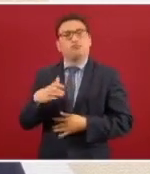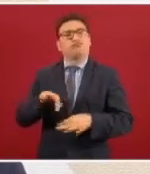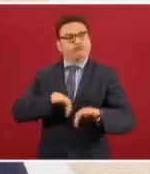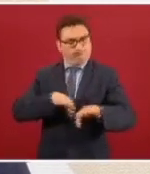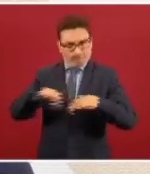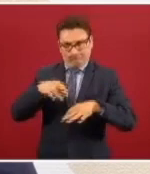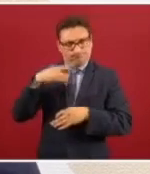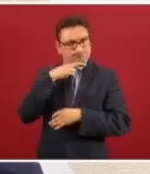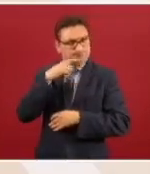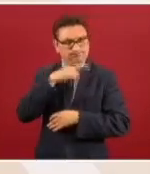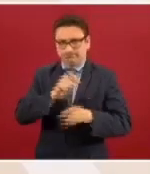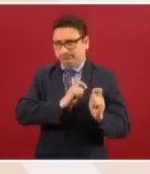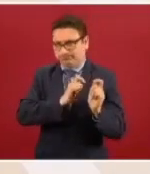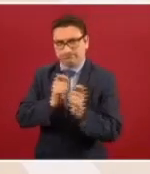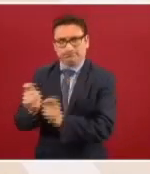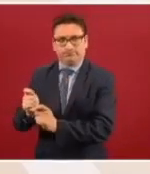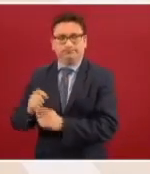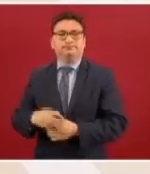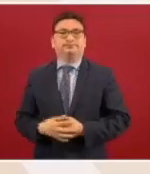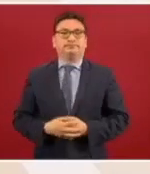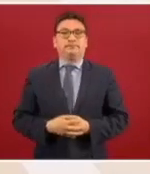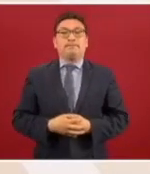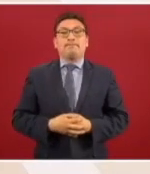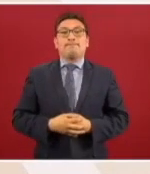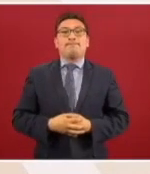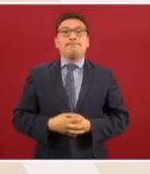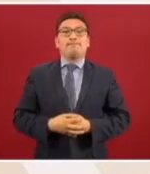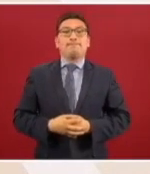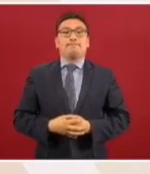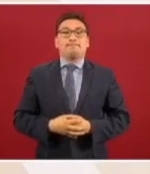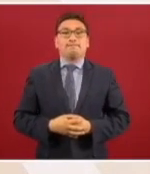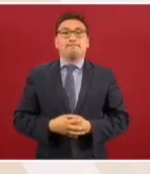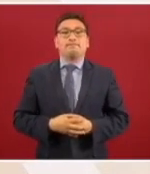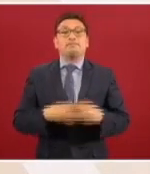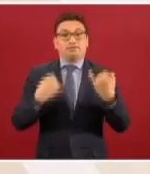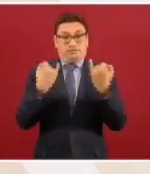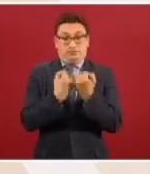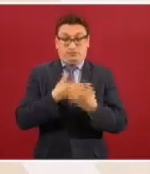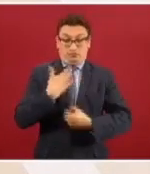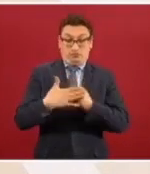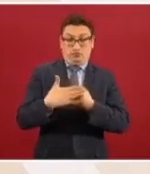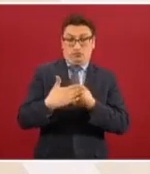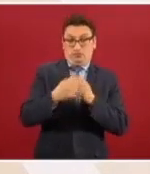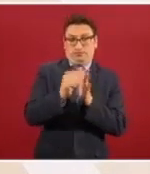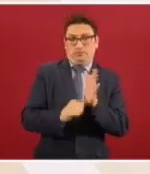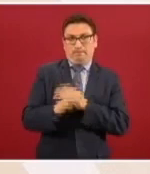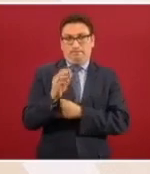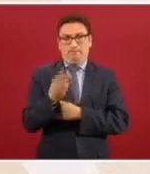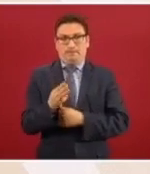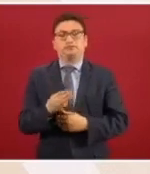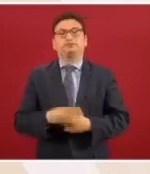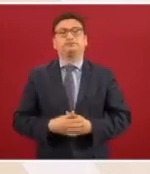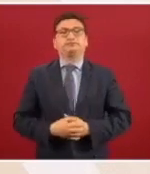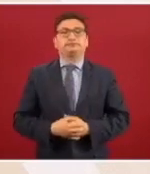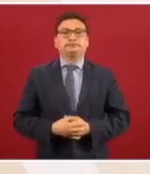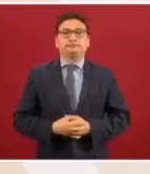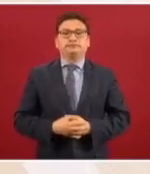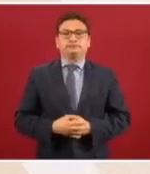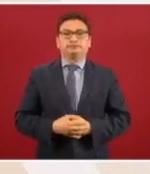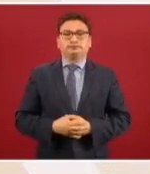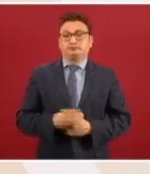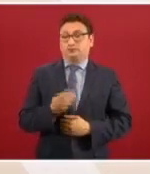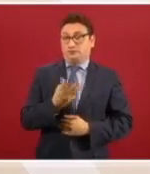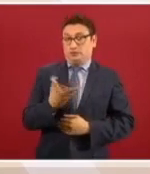inmediato. De igual forma, a partir del mes próximo de mayo,